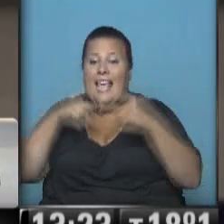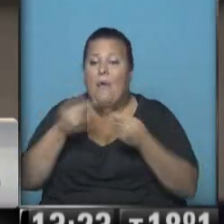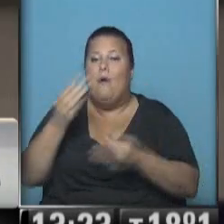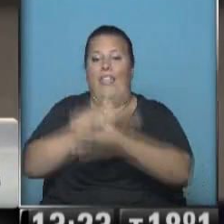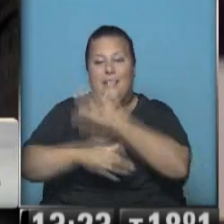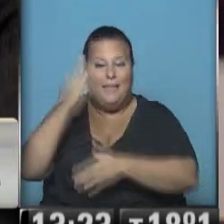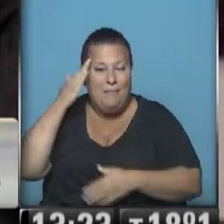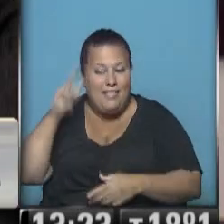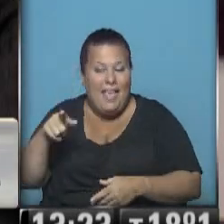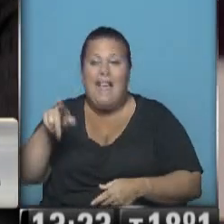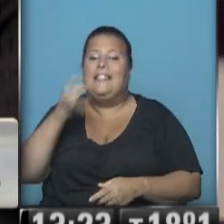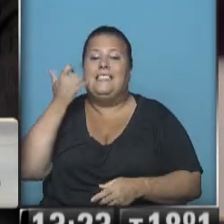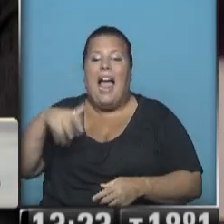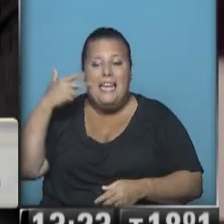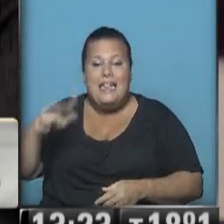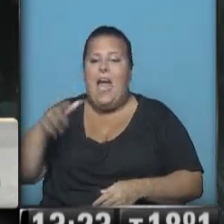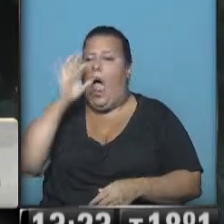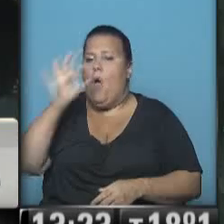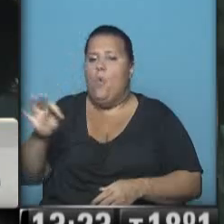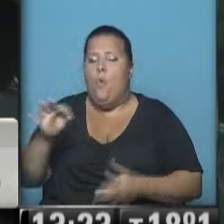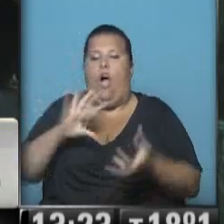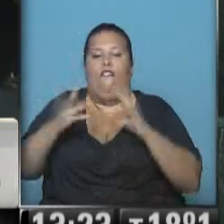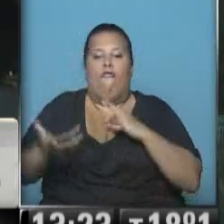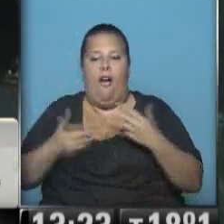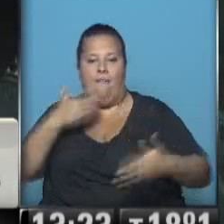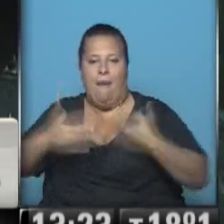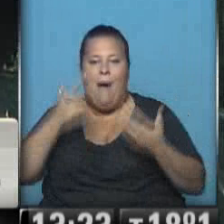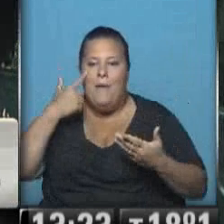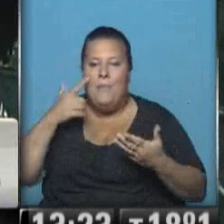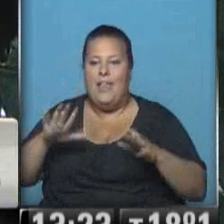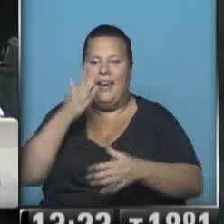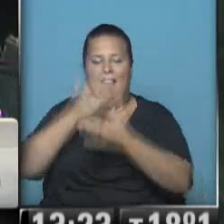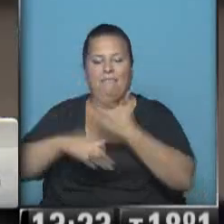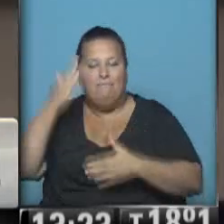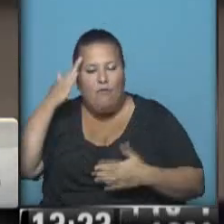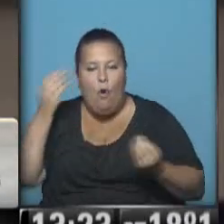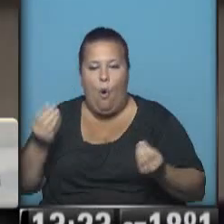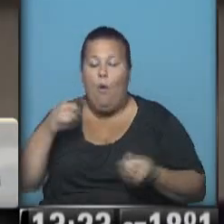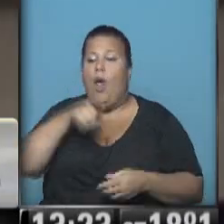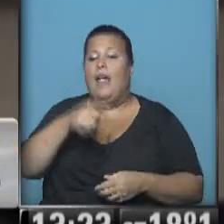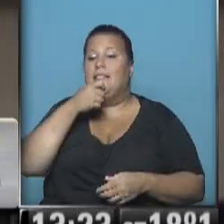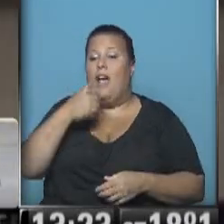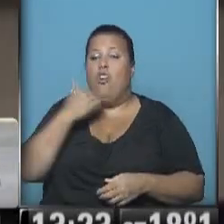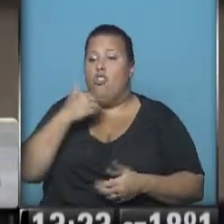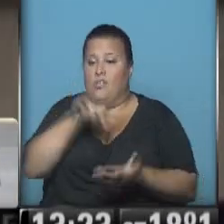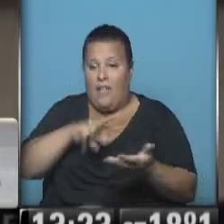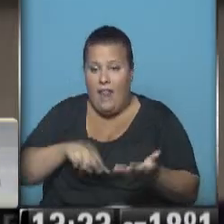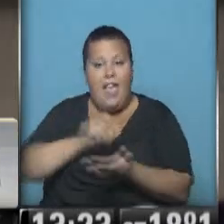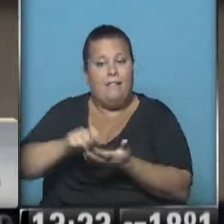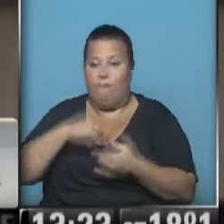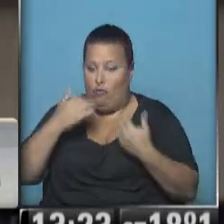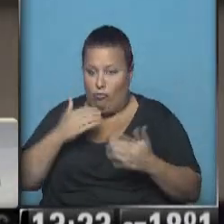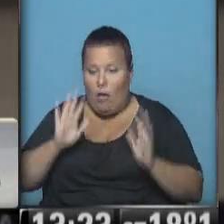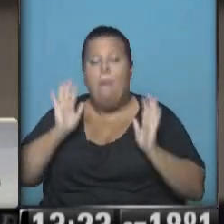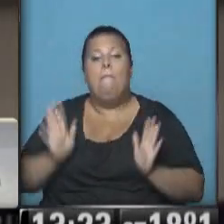discapacidad intelectual Yanina nunca tuvo herramientas para vivir con esta discapacidad intelectual ella por ejemplo no sabe ni leer ni escribir